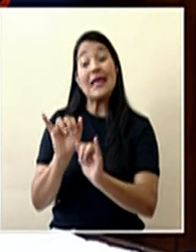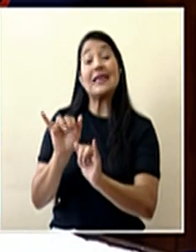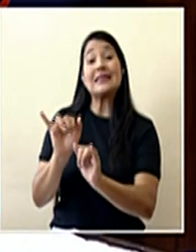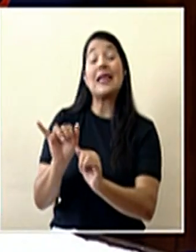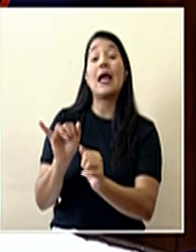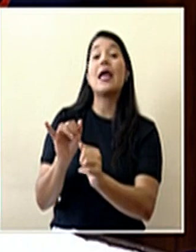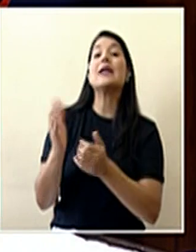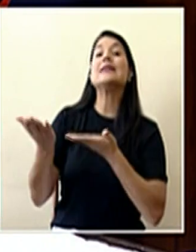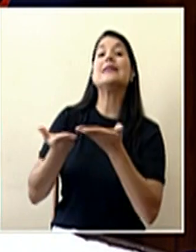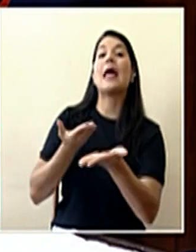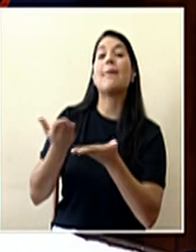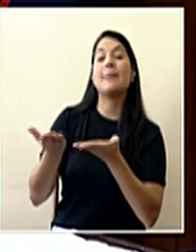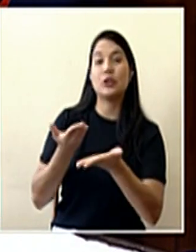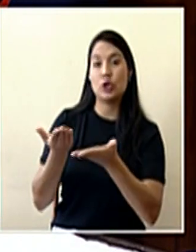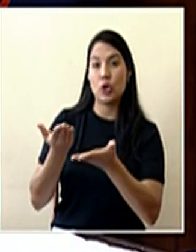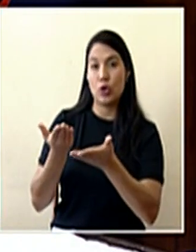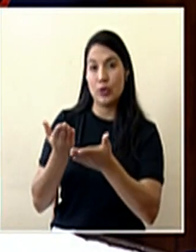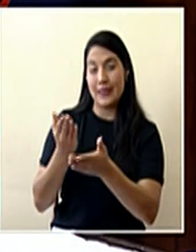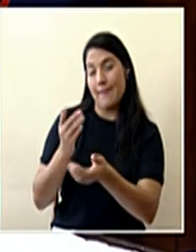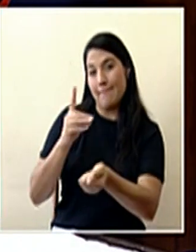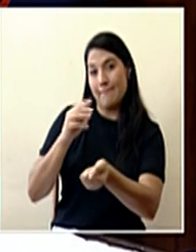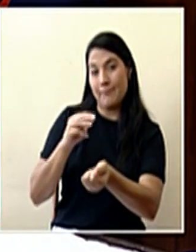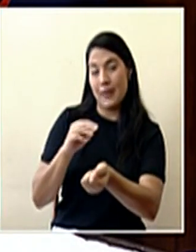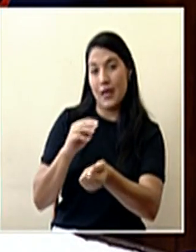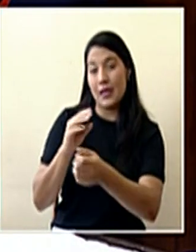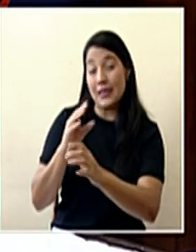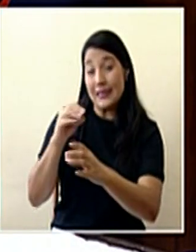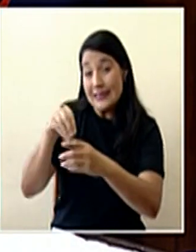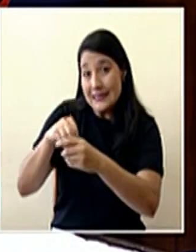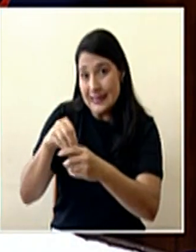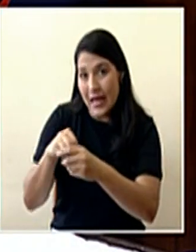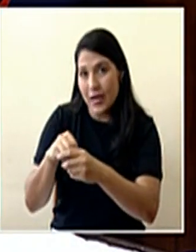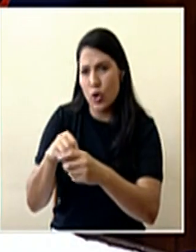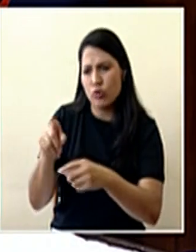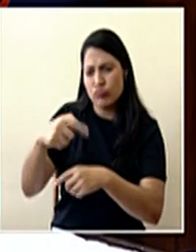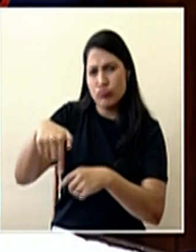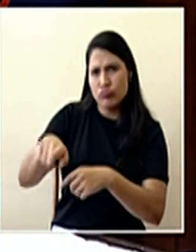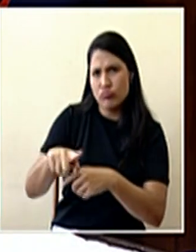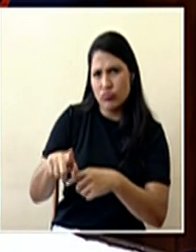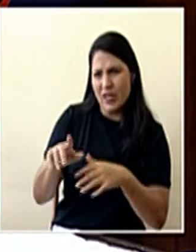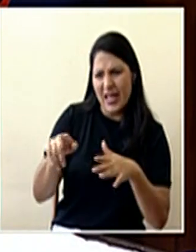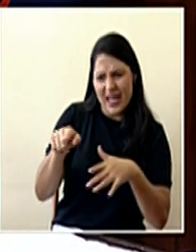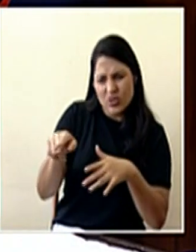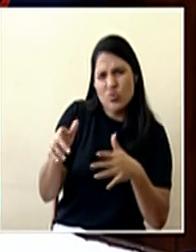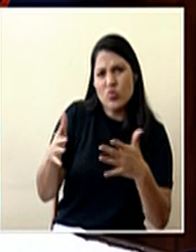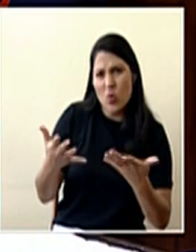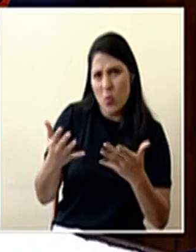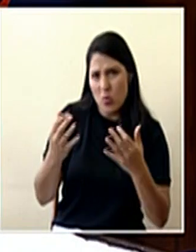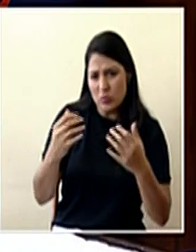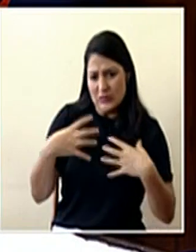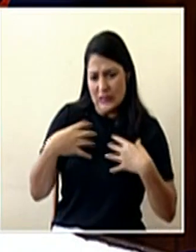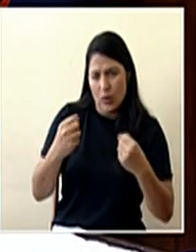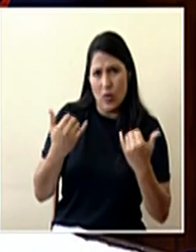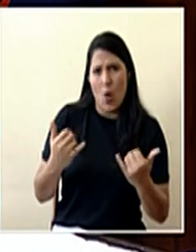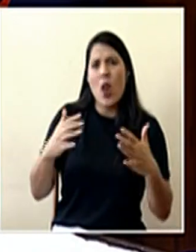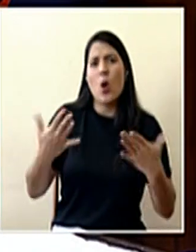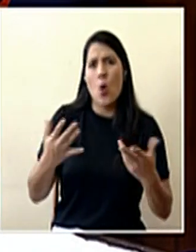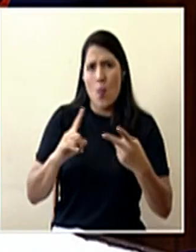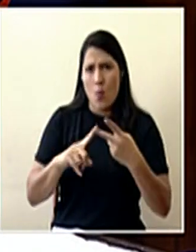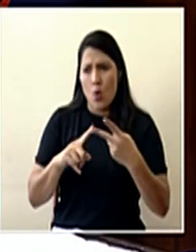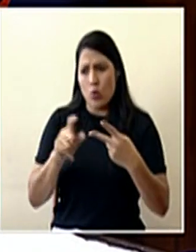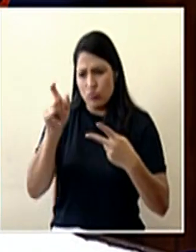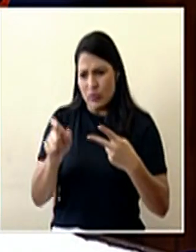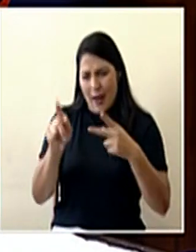fueron aislados por un caso confirmado de COVID. ¿Se ha confirmado cuál es el nexo epidemiológico de ese caso positivo? Con respecto a